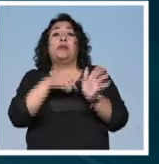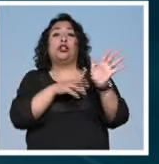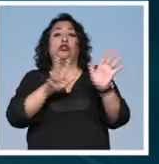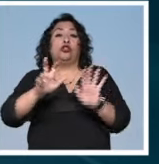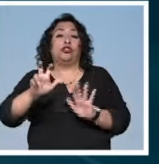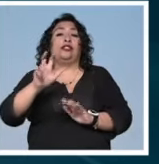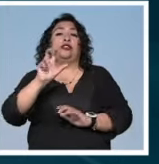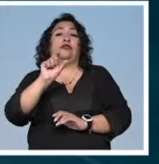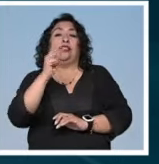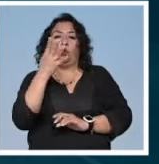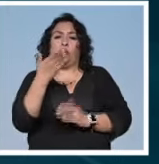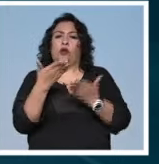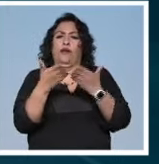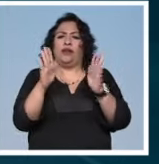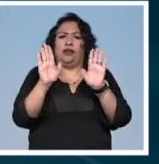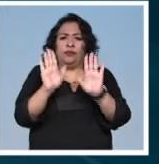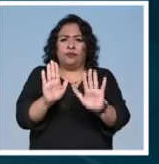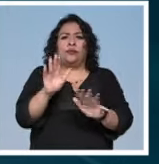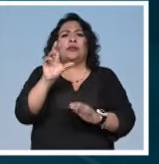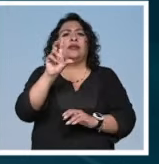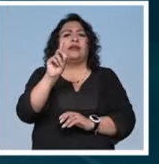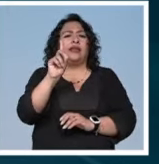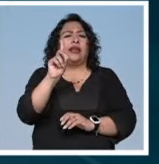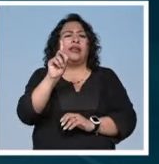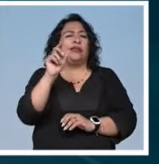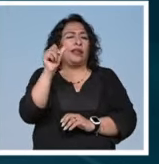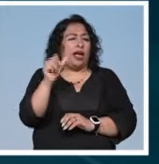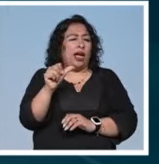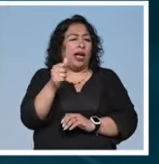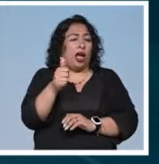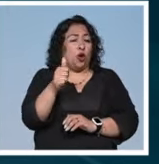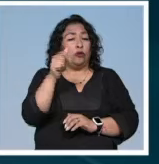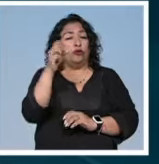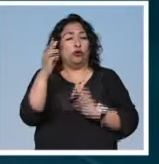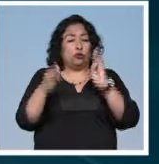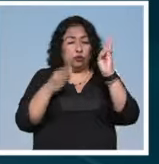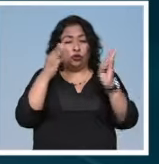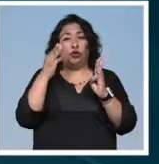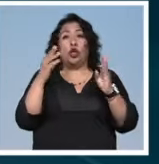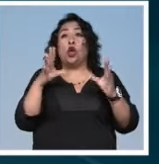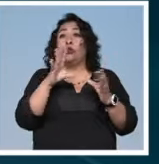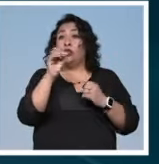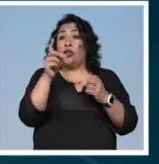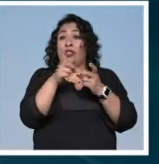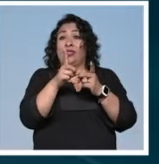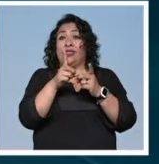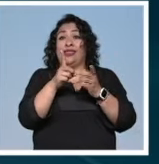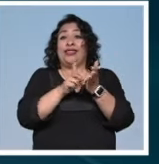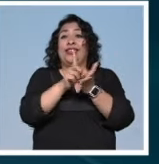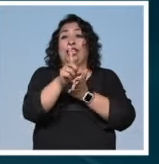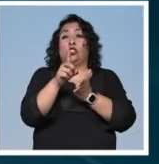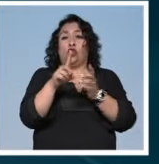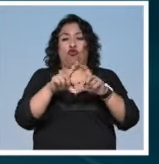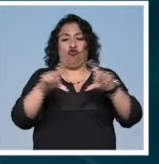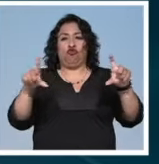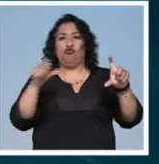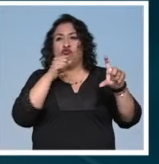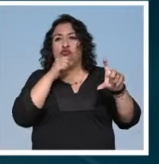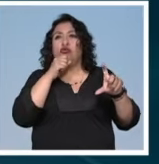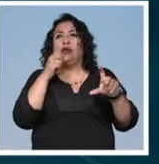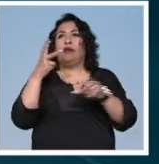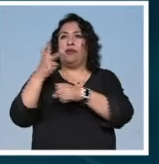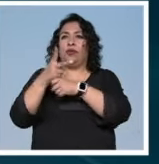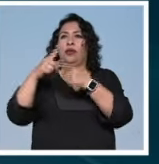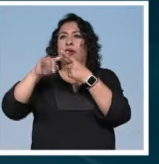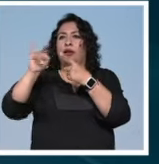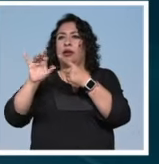1823-1824, permanecerá abierta hasta el 30 de agosto en el Museo de las Constituciones, cuya dirección aparece en pantalla. En la cámara, Javier Contreras